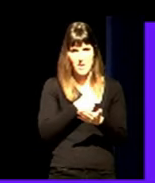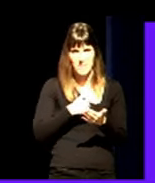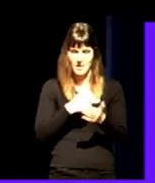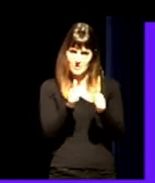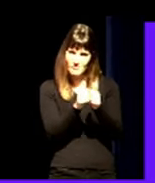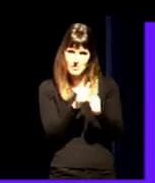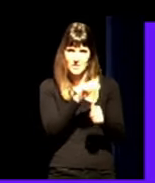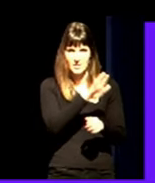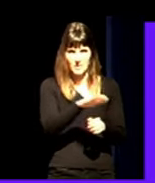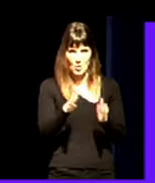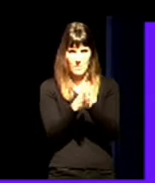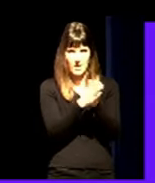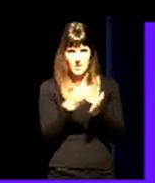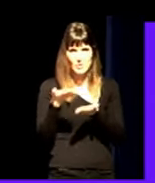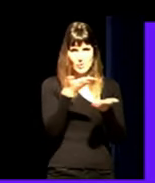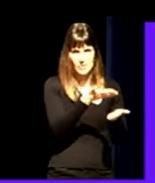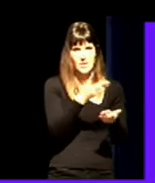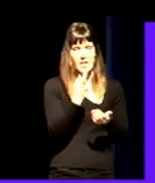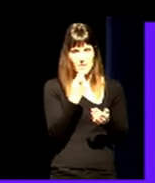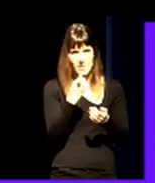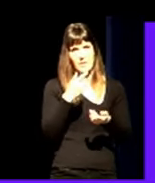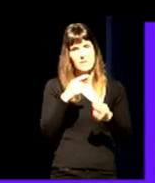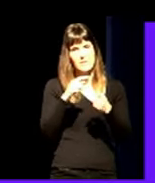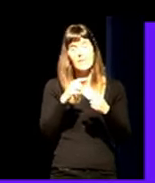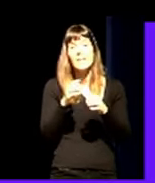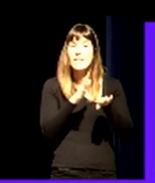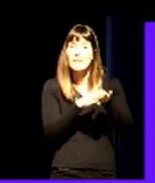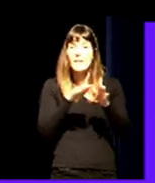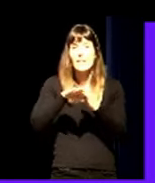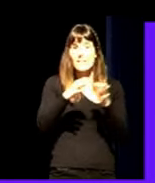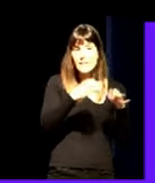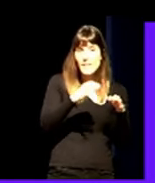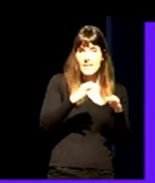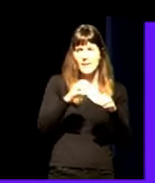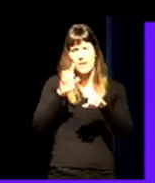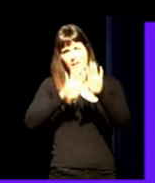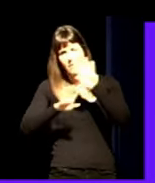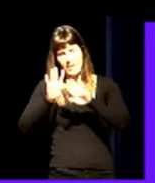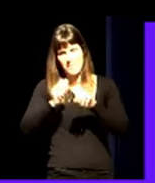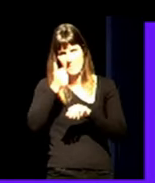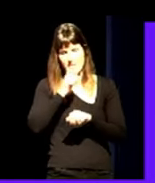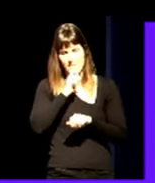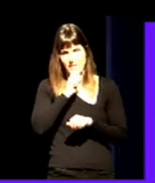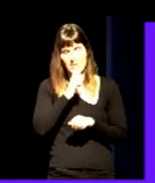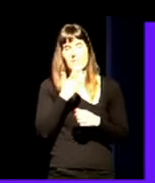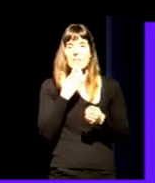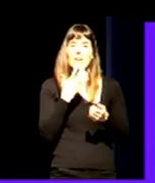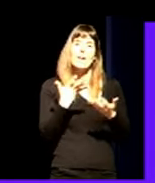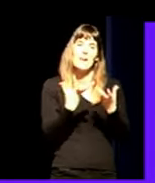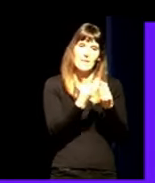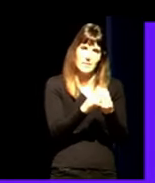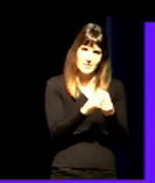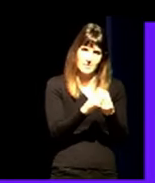¿no? De izquierda a derecha van de las más sencillas a las más complejas. Encontramos el